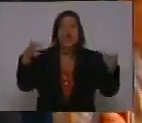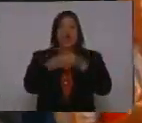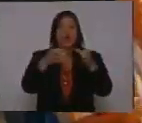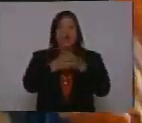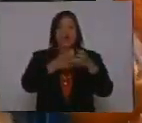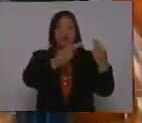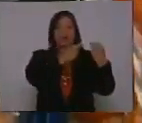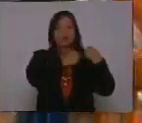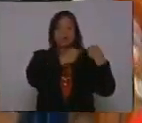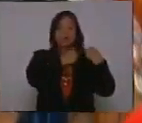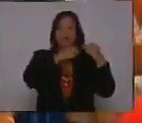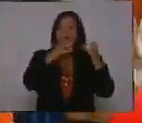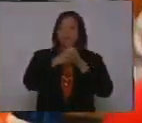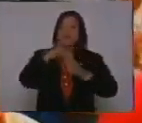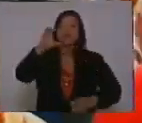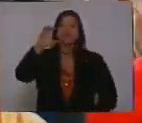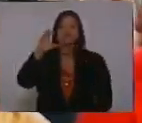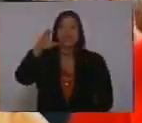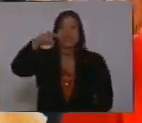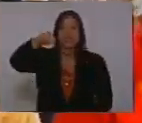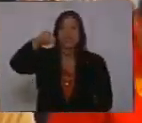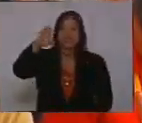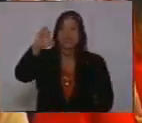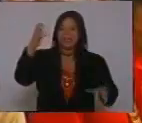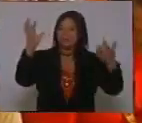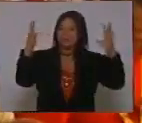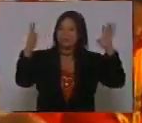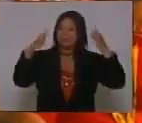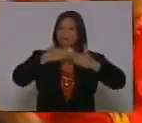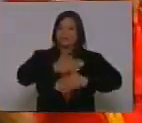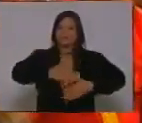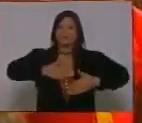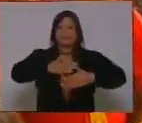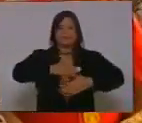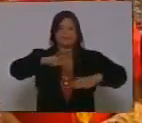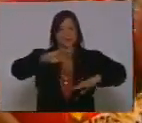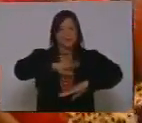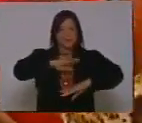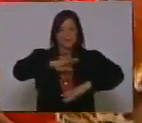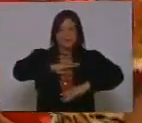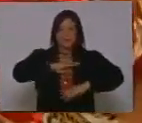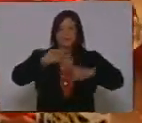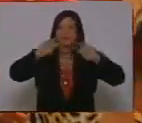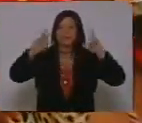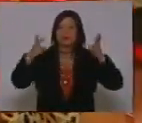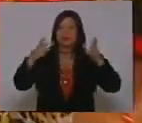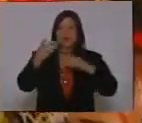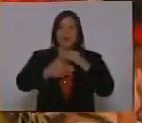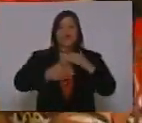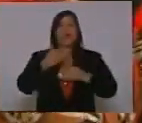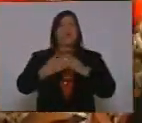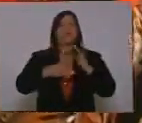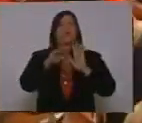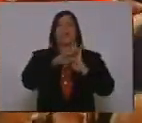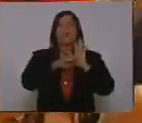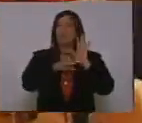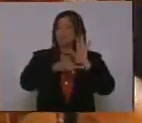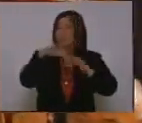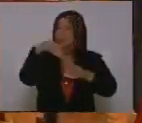Consejo Nacional Electoral que siempre nos traen gran satisfacción en relación a los procesos